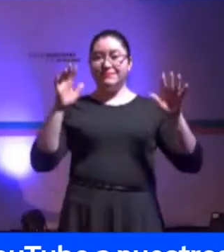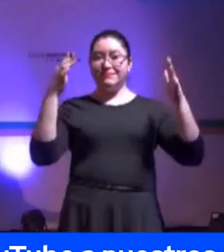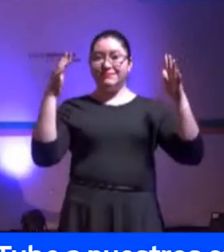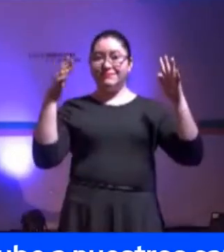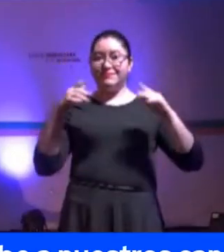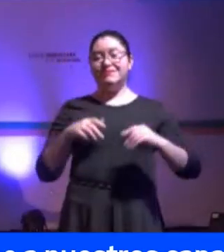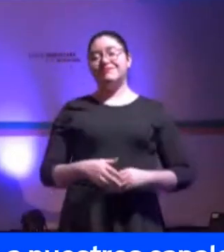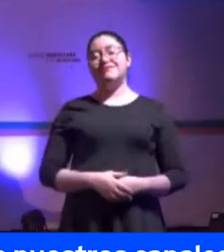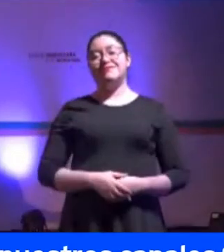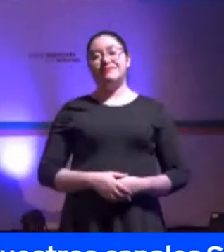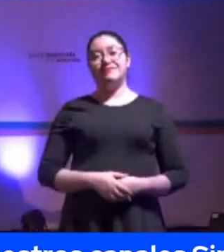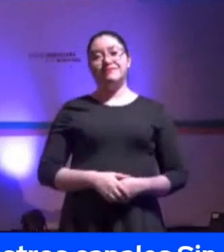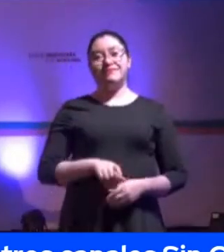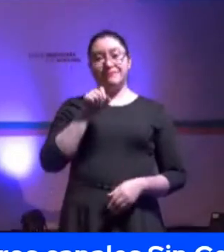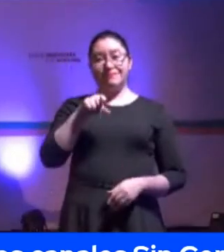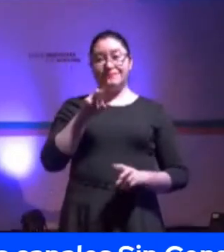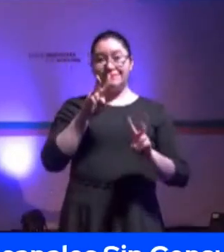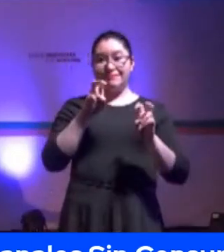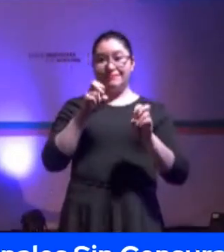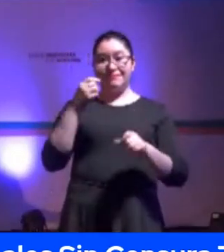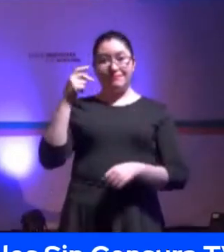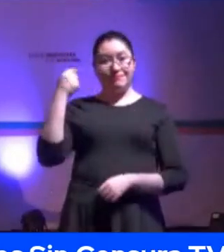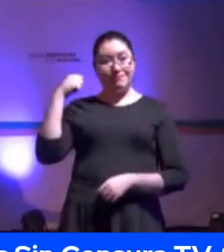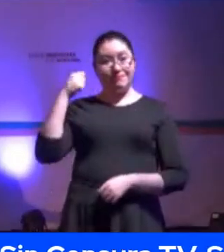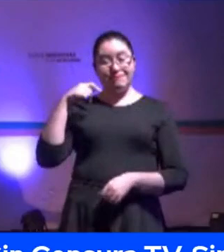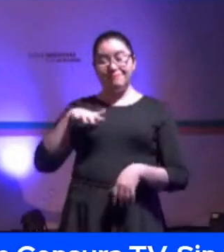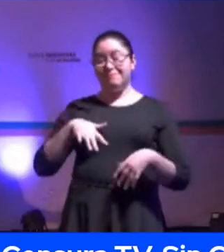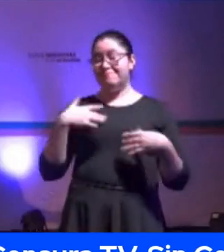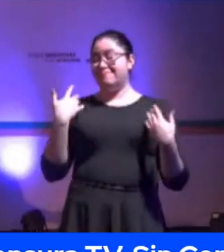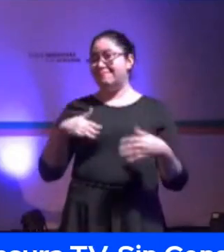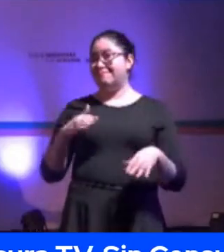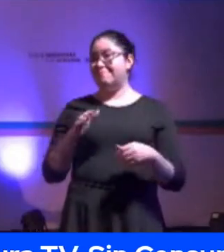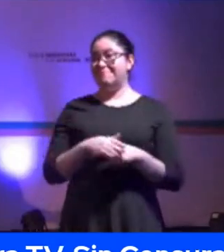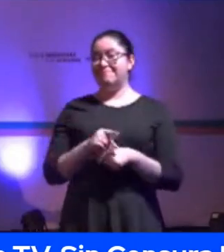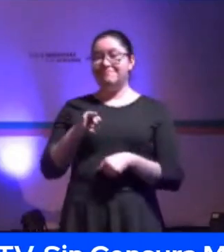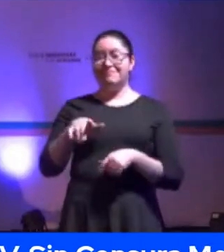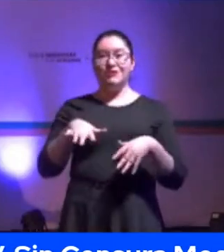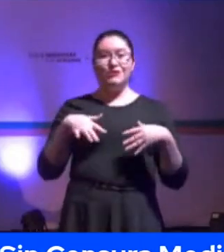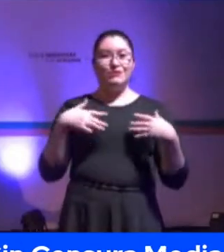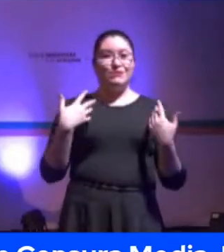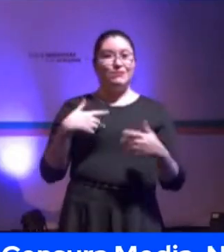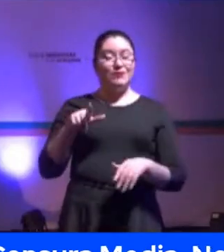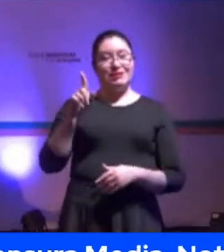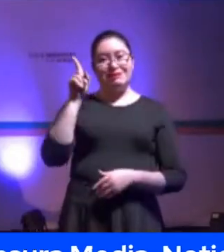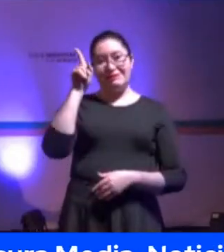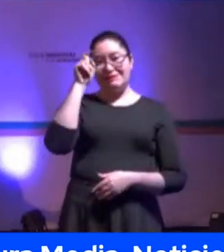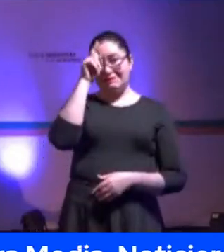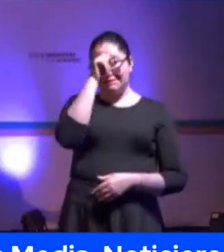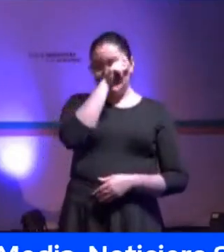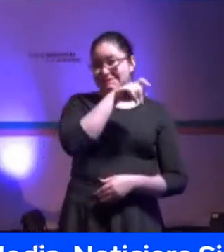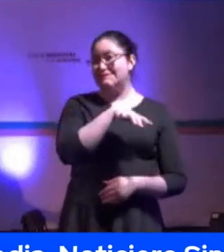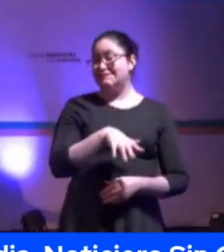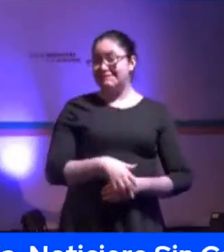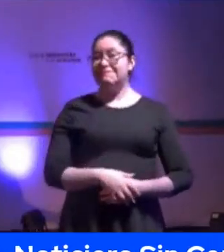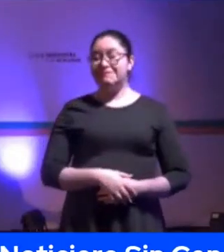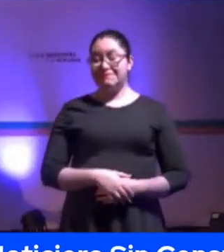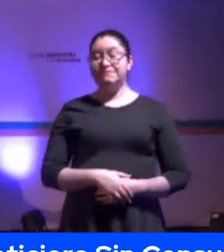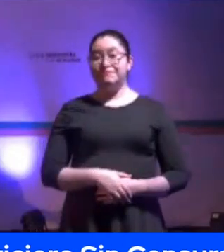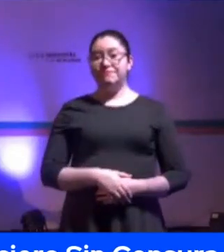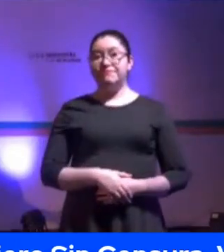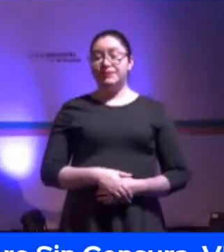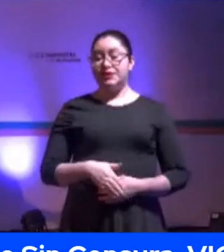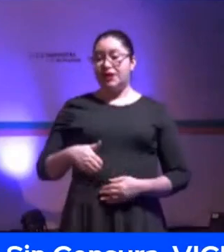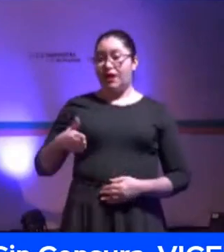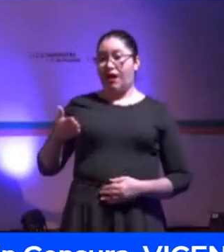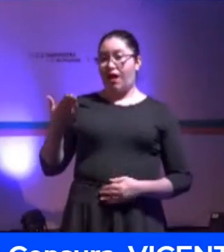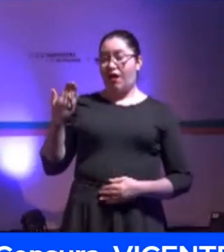Hablando de Tabasco, son tiempos de locos, increíbles. Hace cuestión